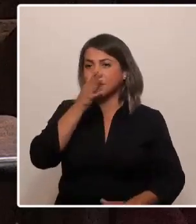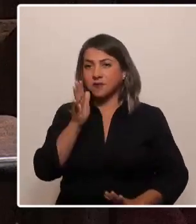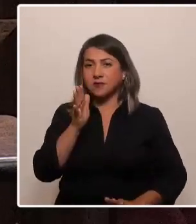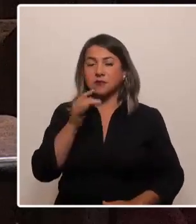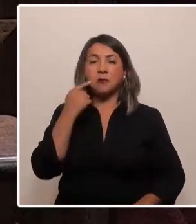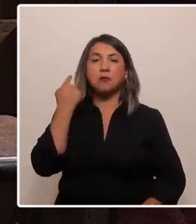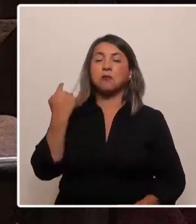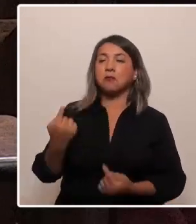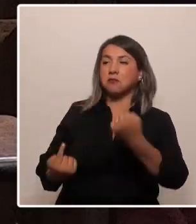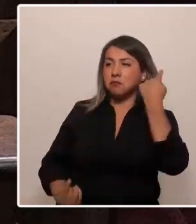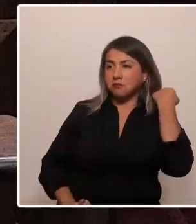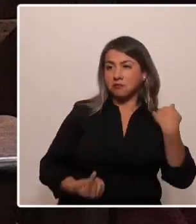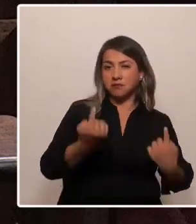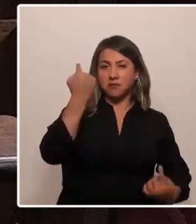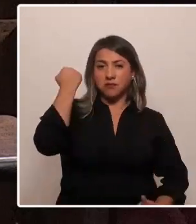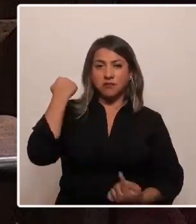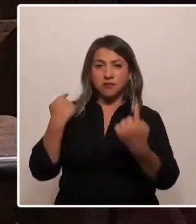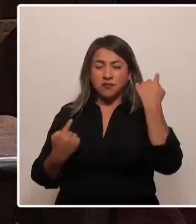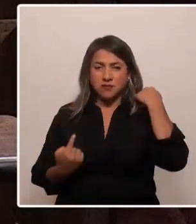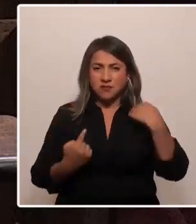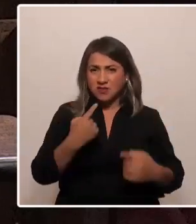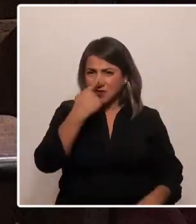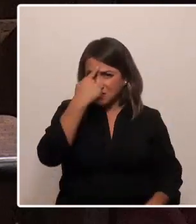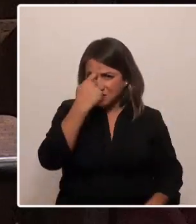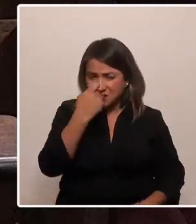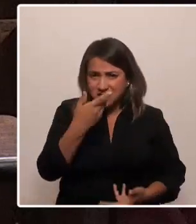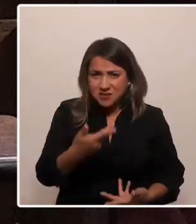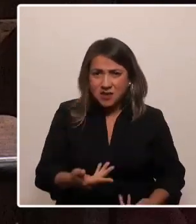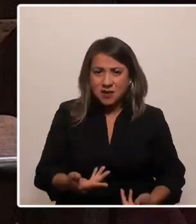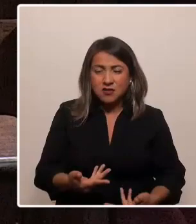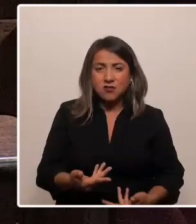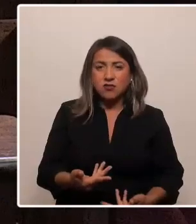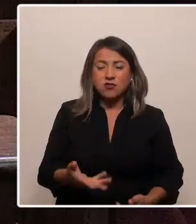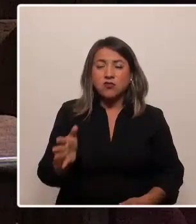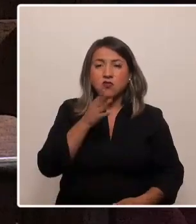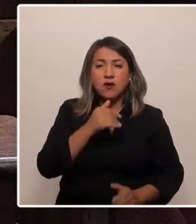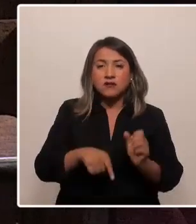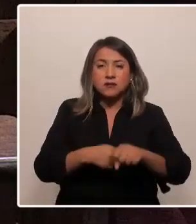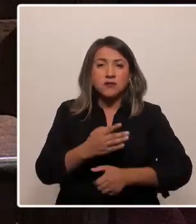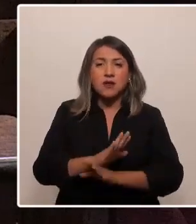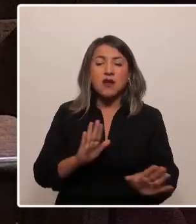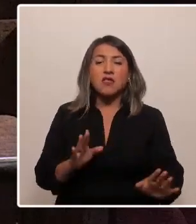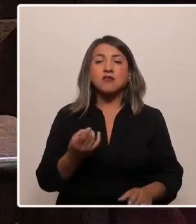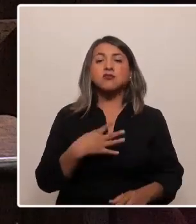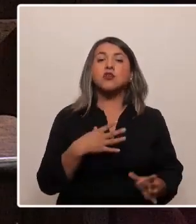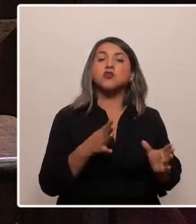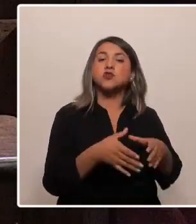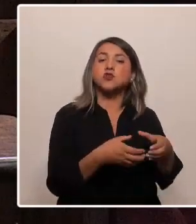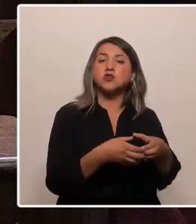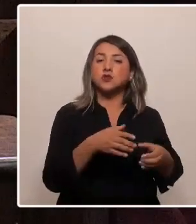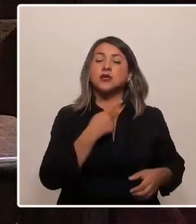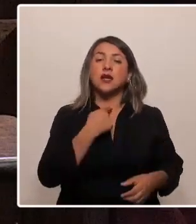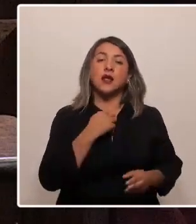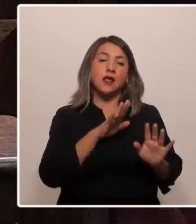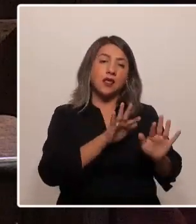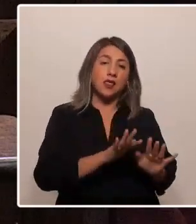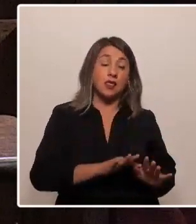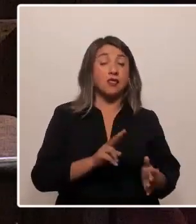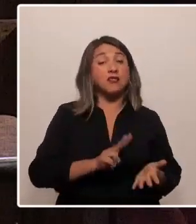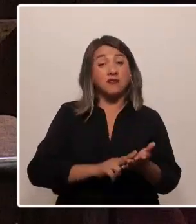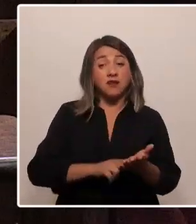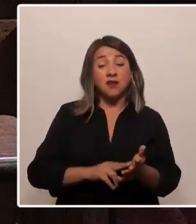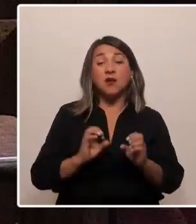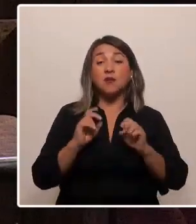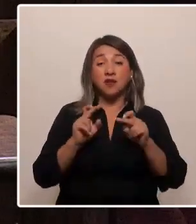las advertencias serias que nos ha hecho la ciudadanía, si sigue ensimismada en su autocomplacencia, vamos a terminar farreándonos una